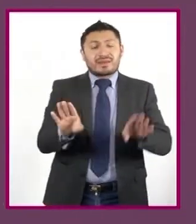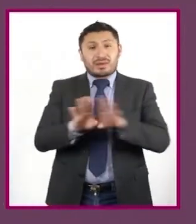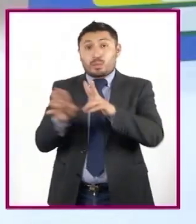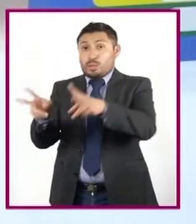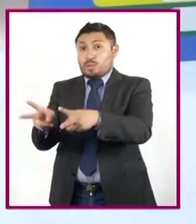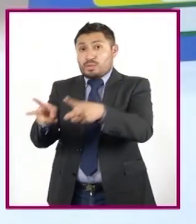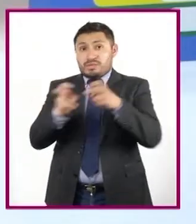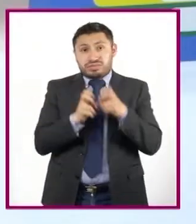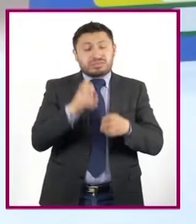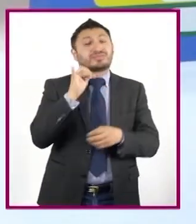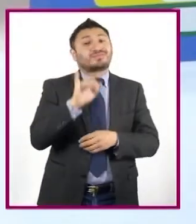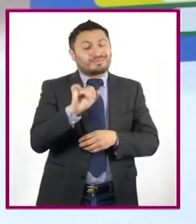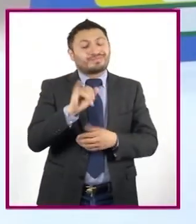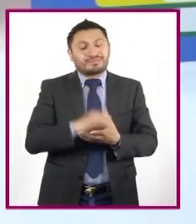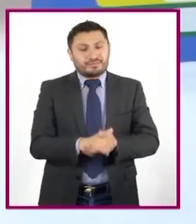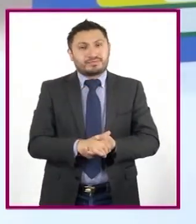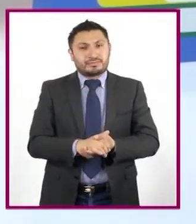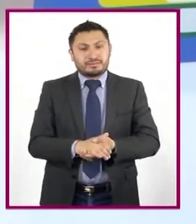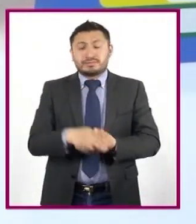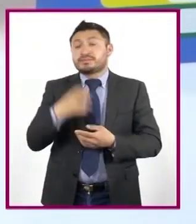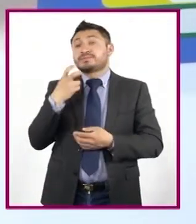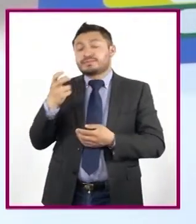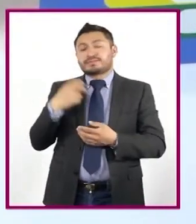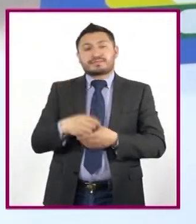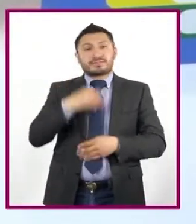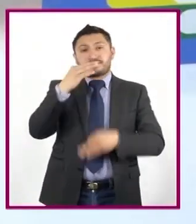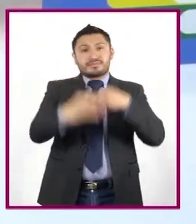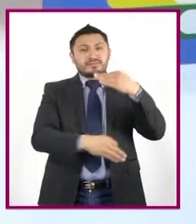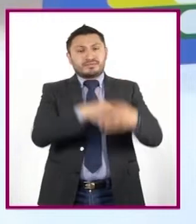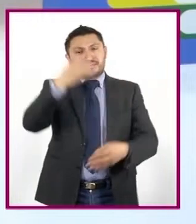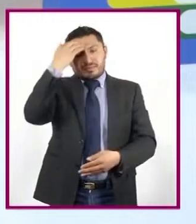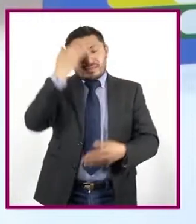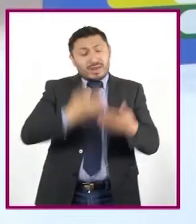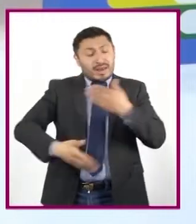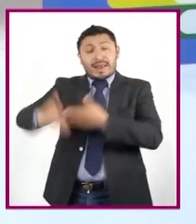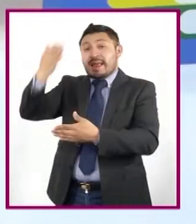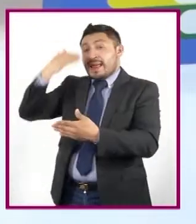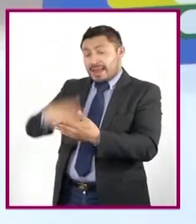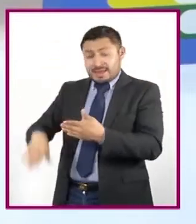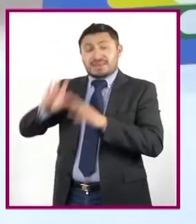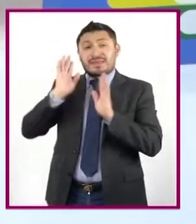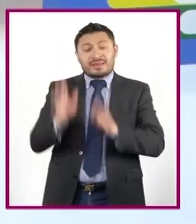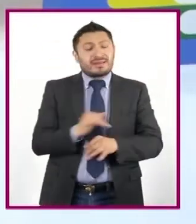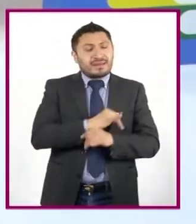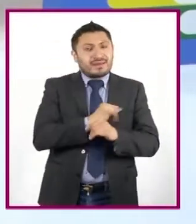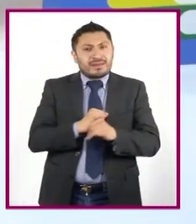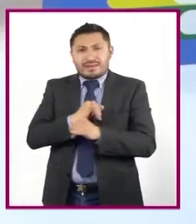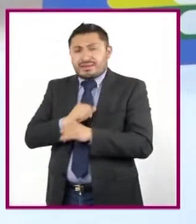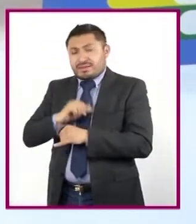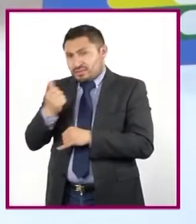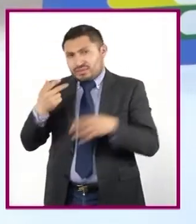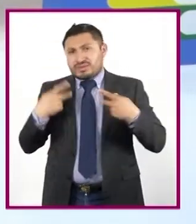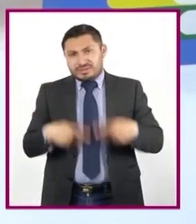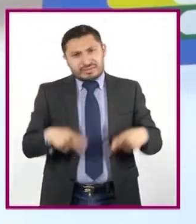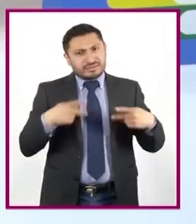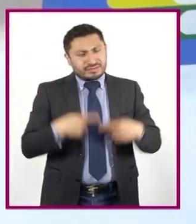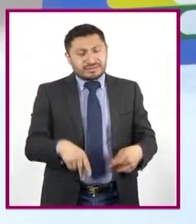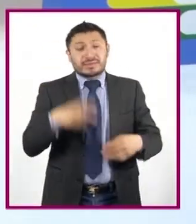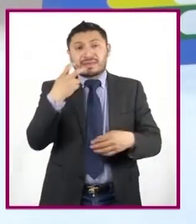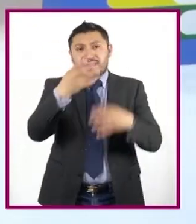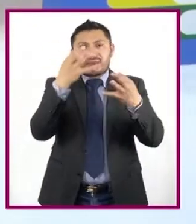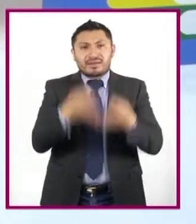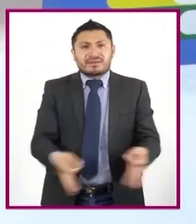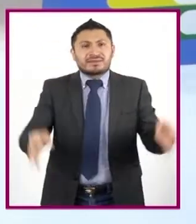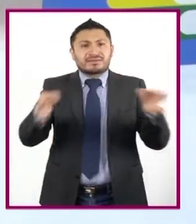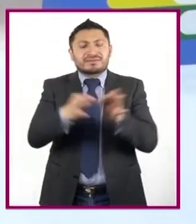delito. Correcto. Todo conocimiento está basado en otros conocimientos previos. Por eso es